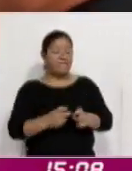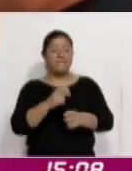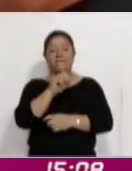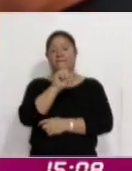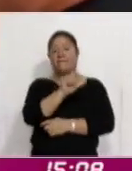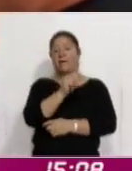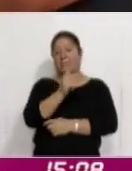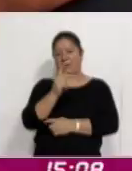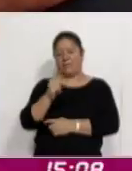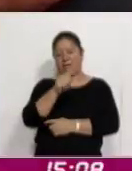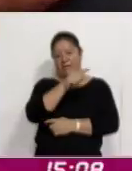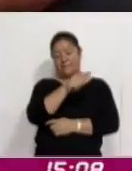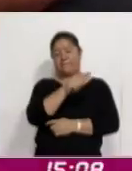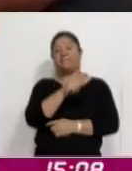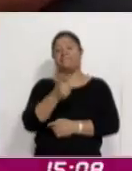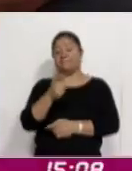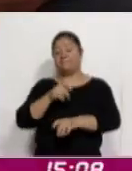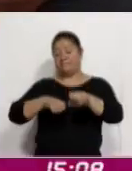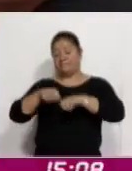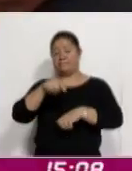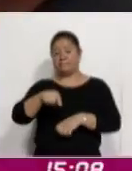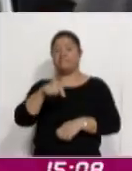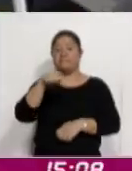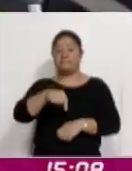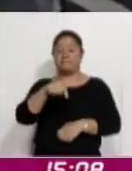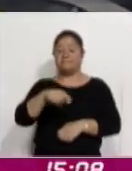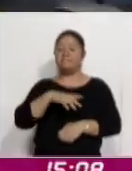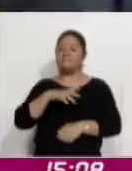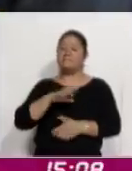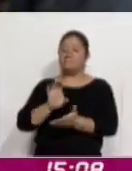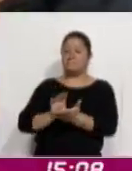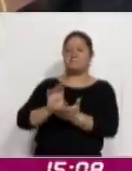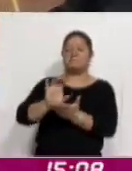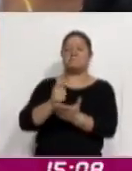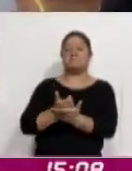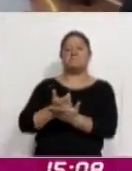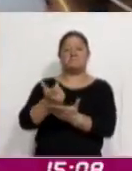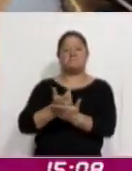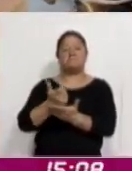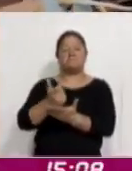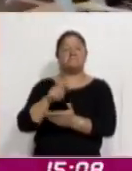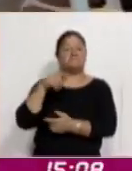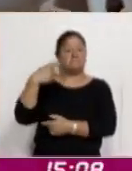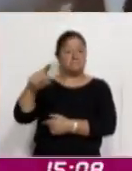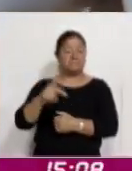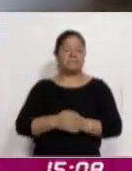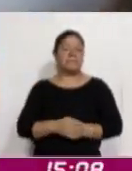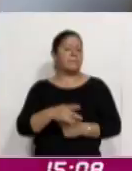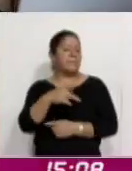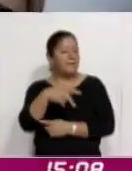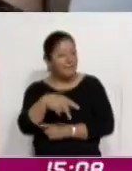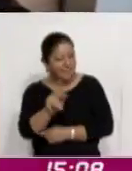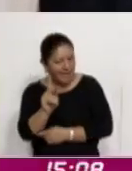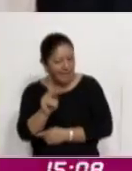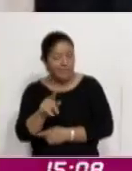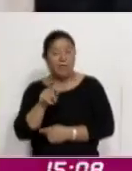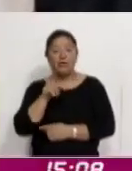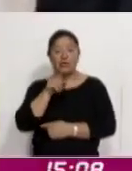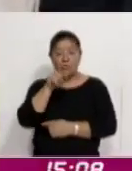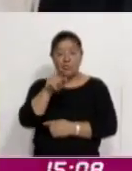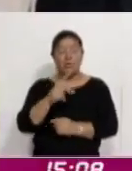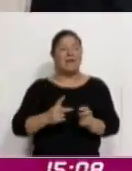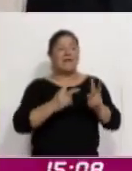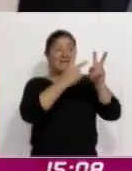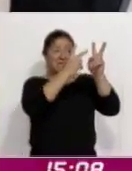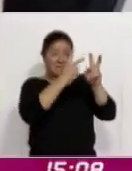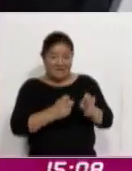empresa para desde ahí realizar el proceso de entrega del dinero y de pago de la deuda. Sin embargo, al descargarla en los